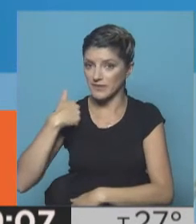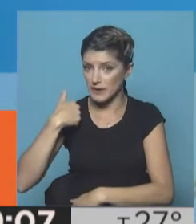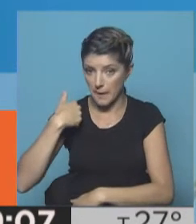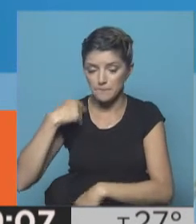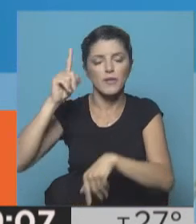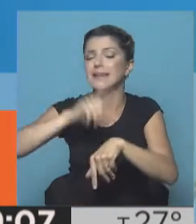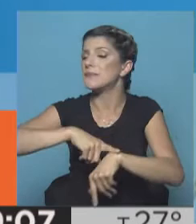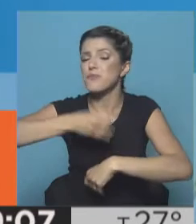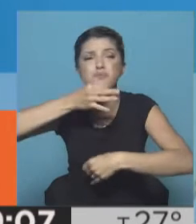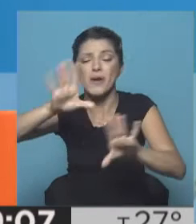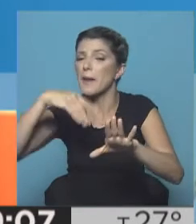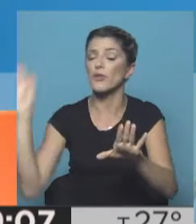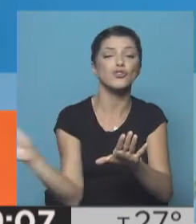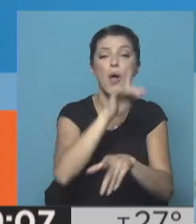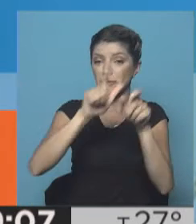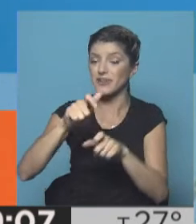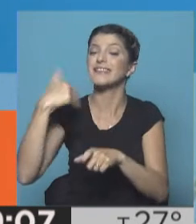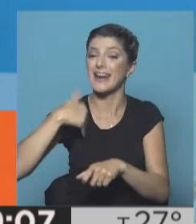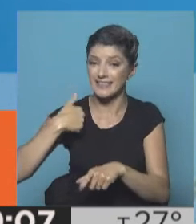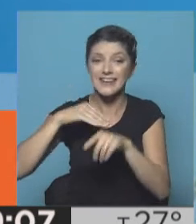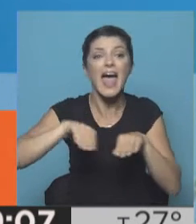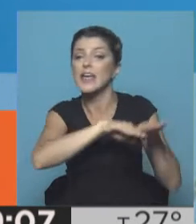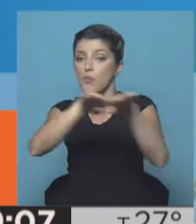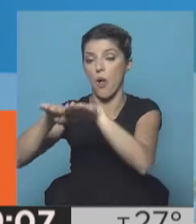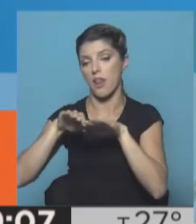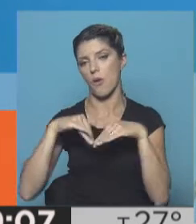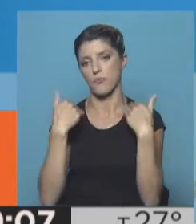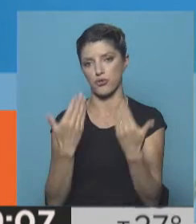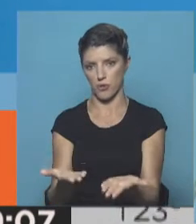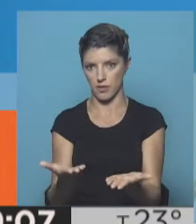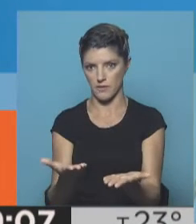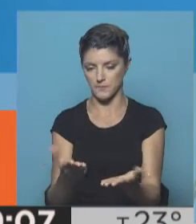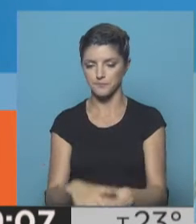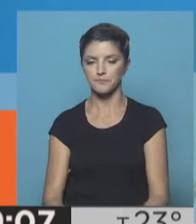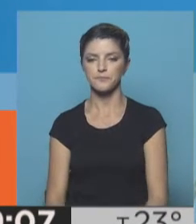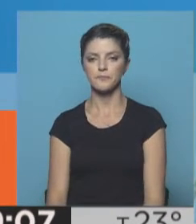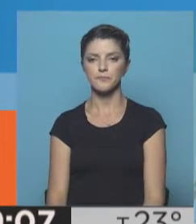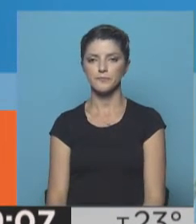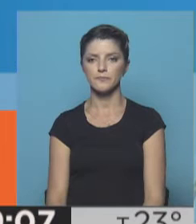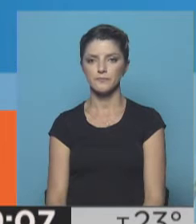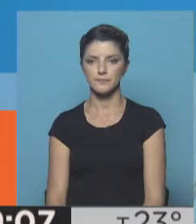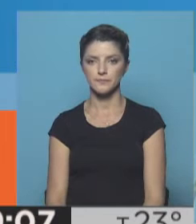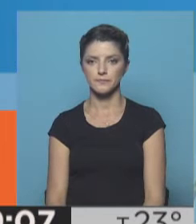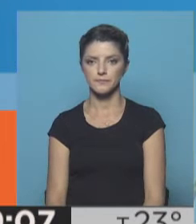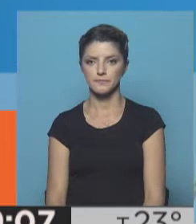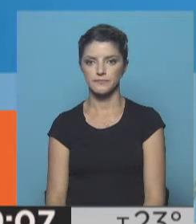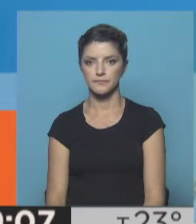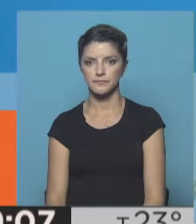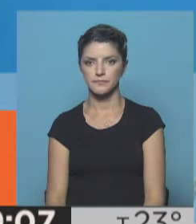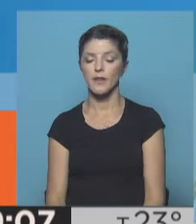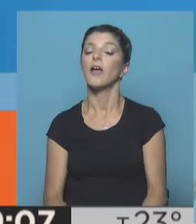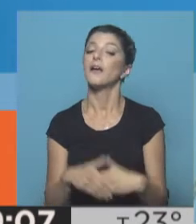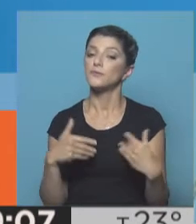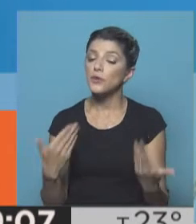tengamos esa igualdad de oportunidades en la cual todos creemos. Así que espero que